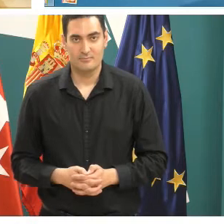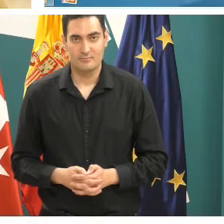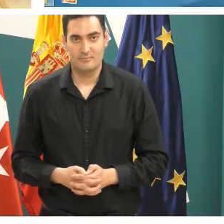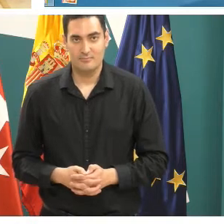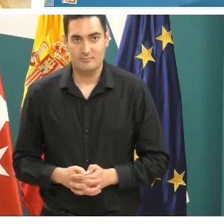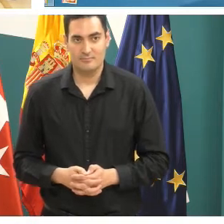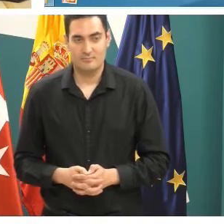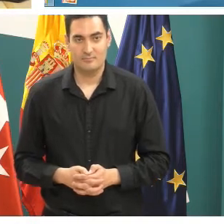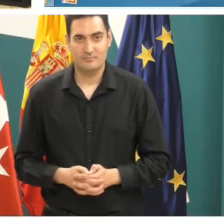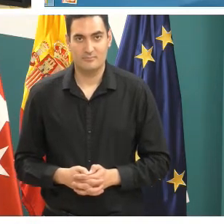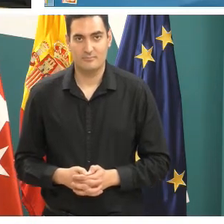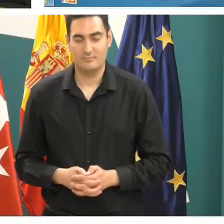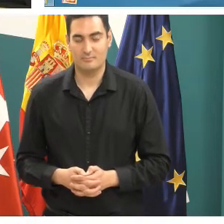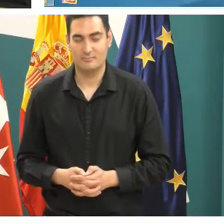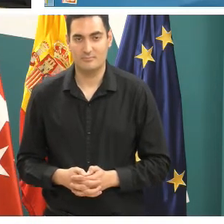para no variar.